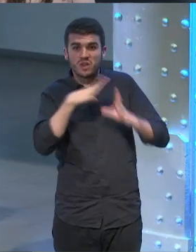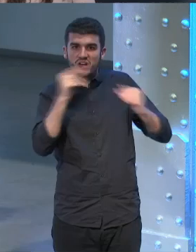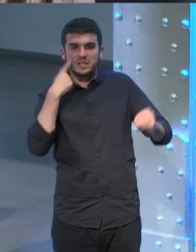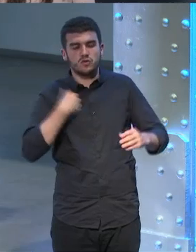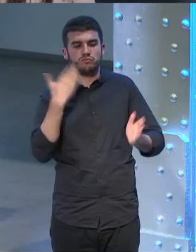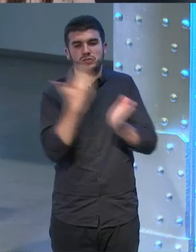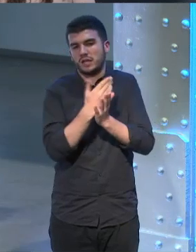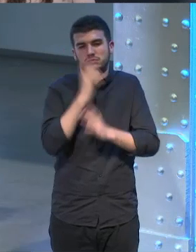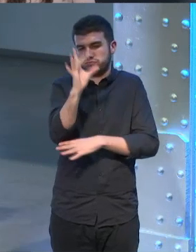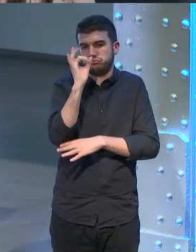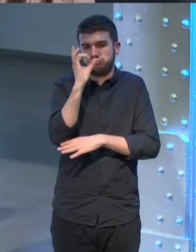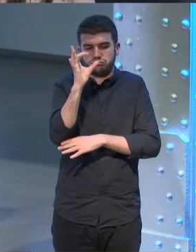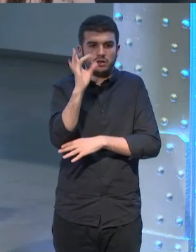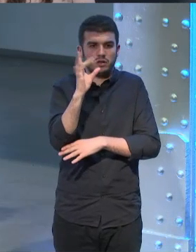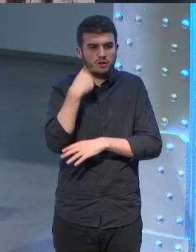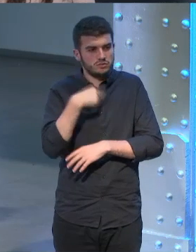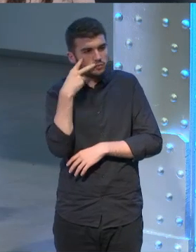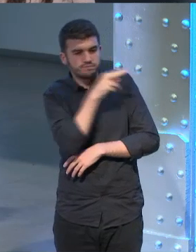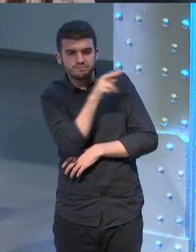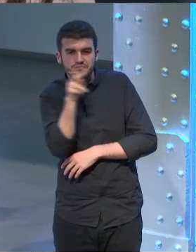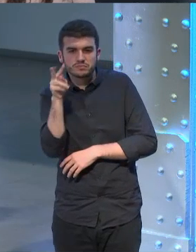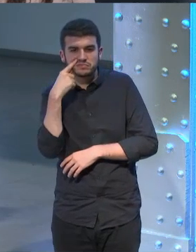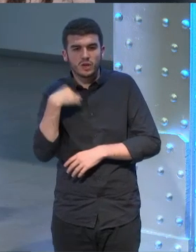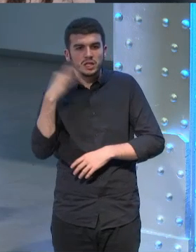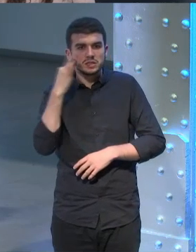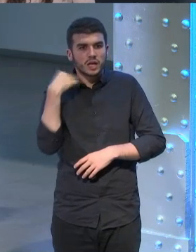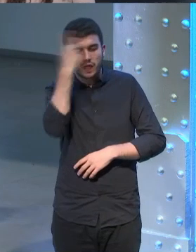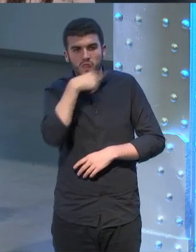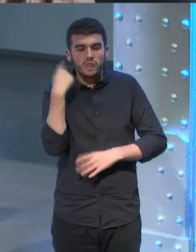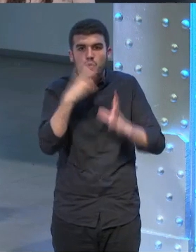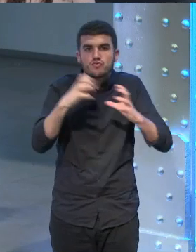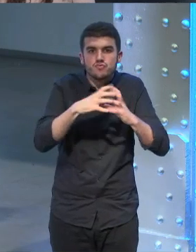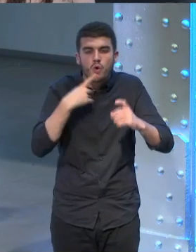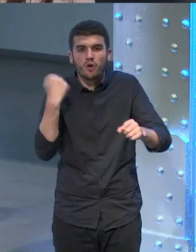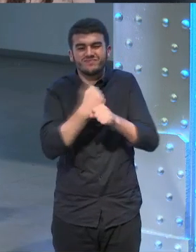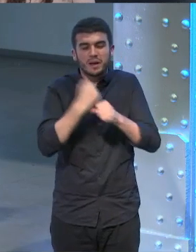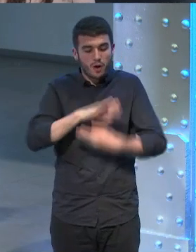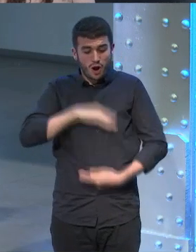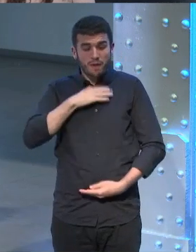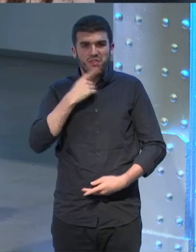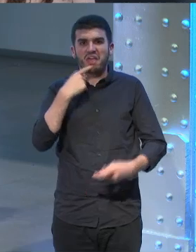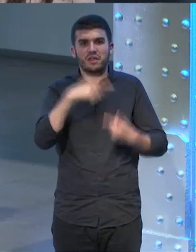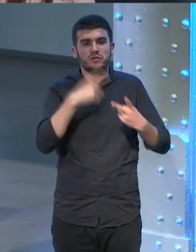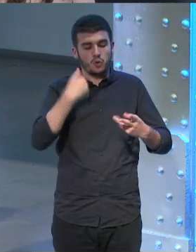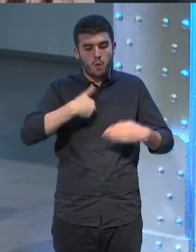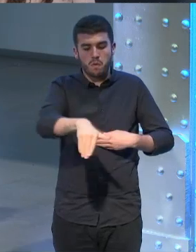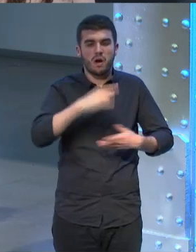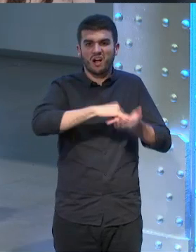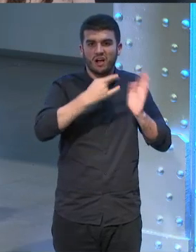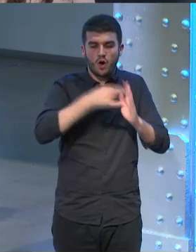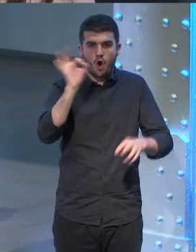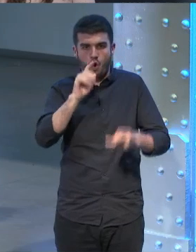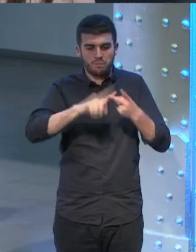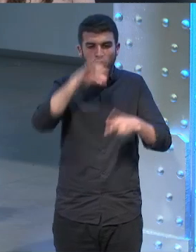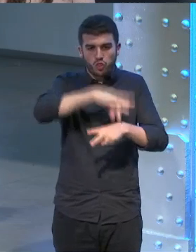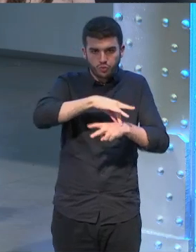dando clases, veo más y esto no es empírico, pero veo más esa capacidad de trabajo que creo que a largo plazo, sea ingeniero, sea doctor,